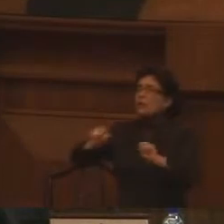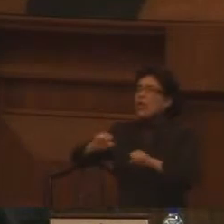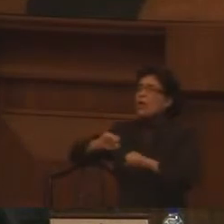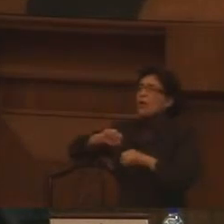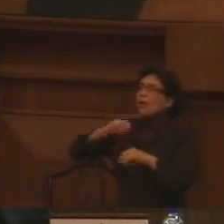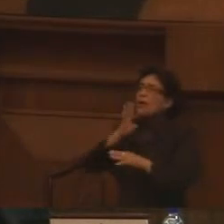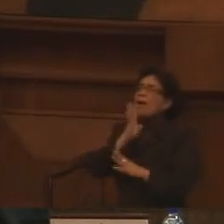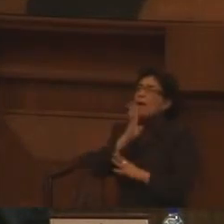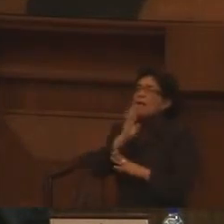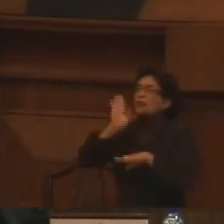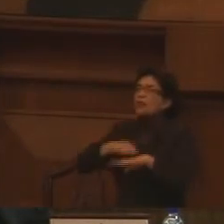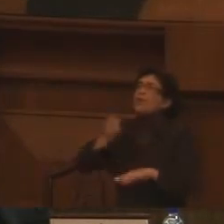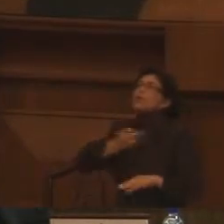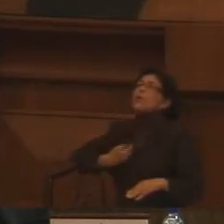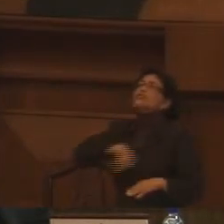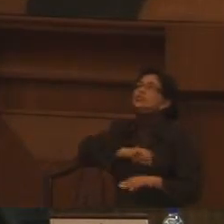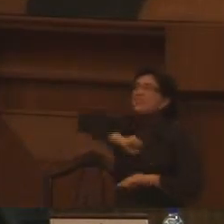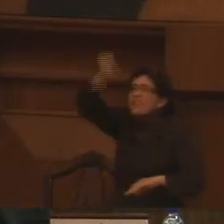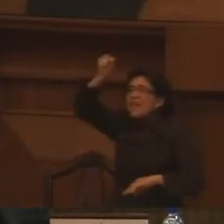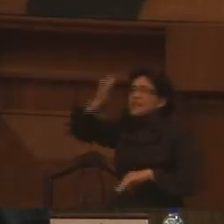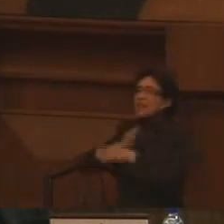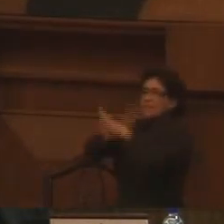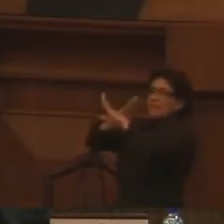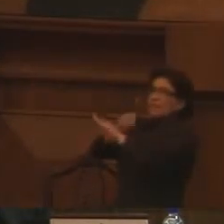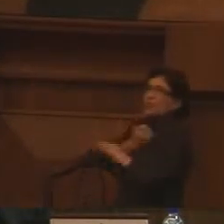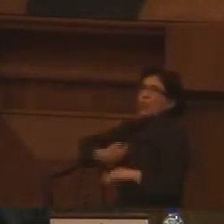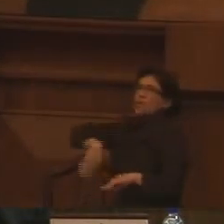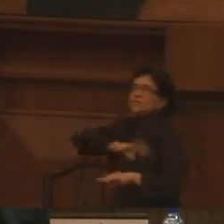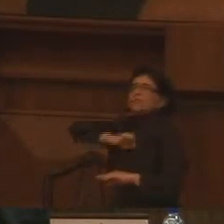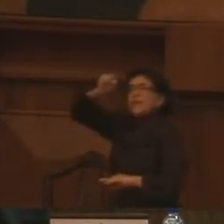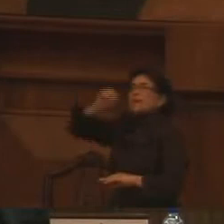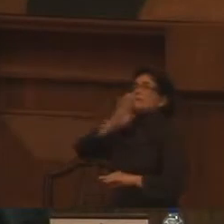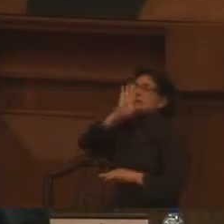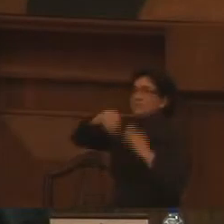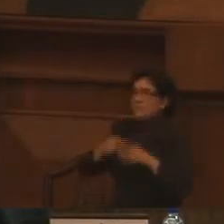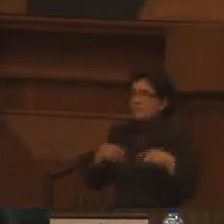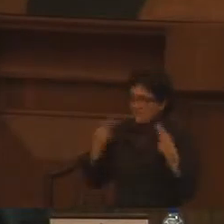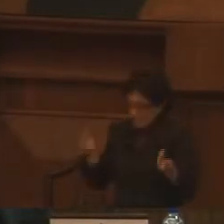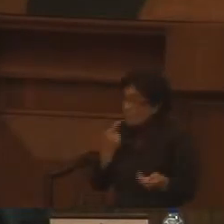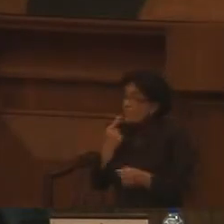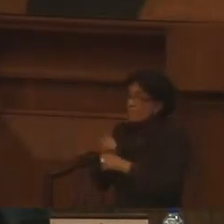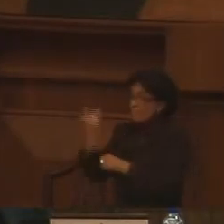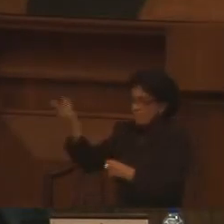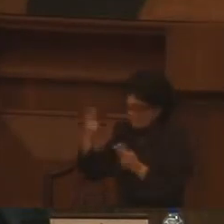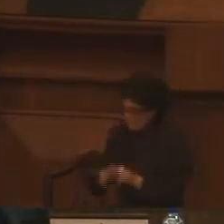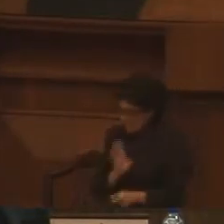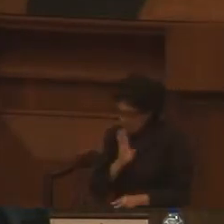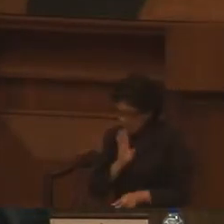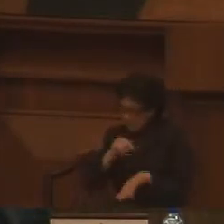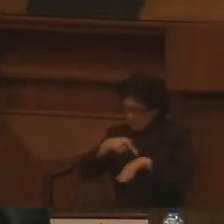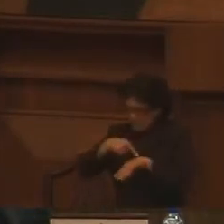estuvieron acostumbrados a utilizar el poder económico y político que se encontraba en sus